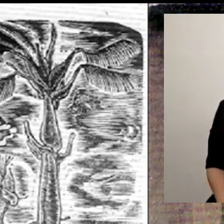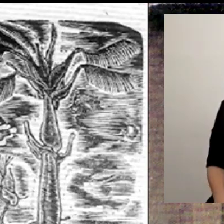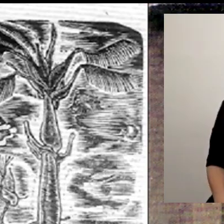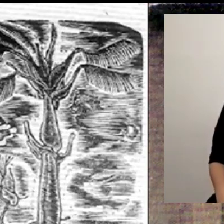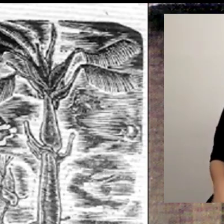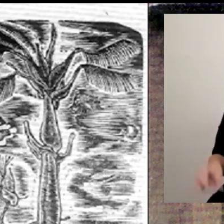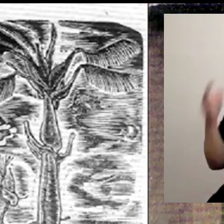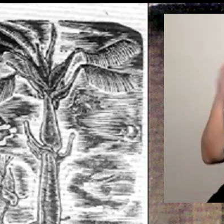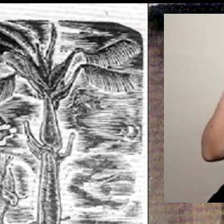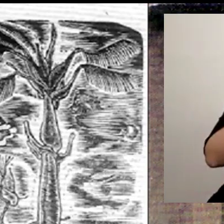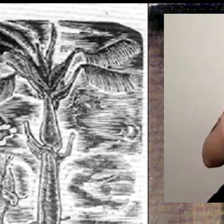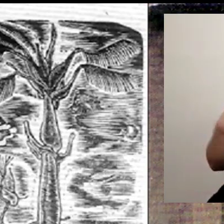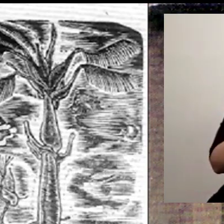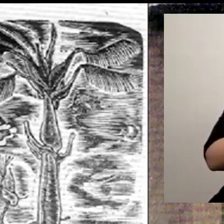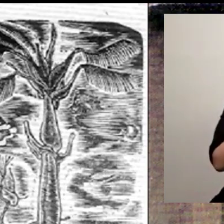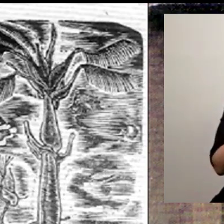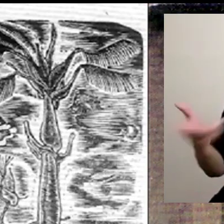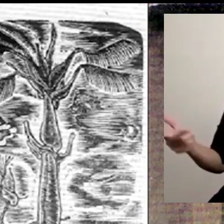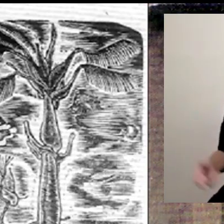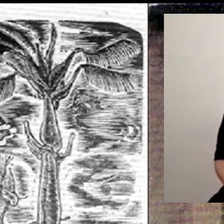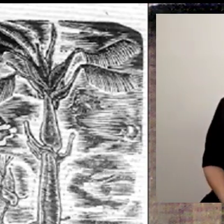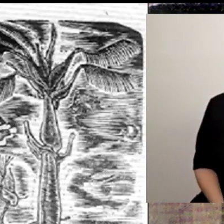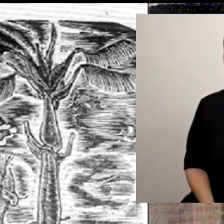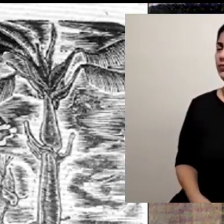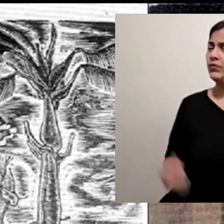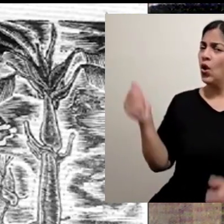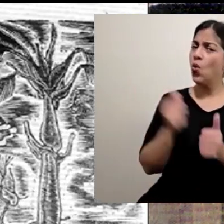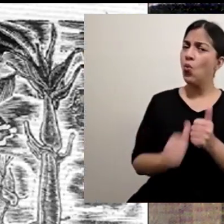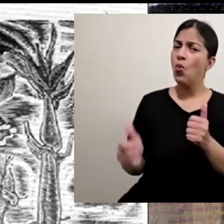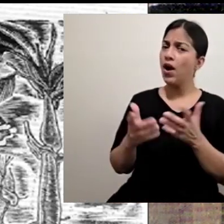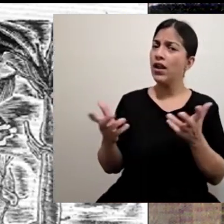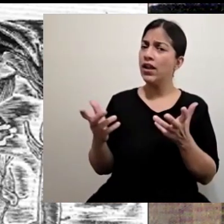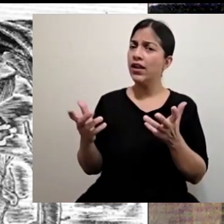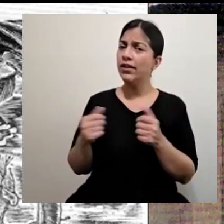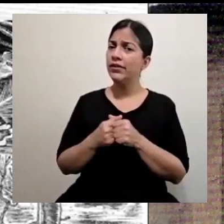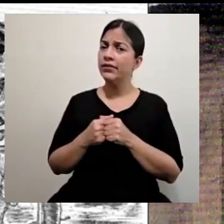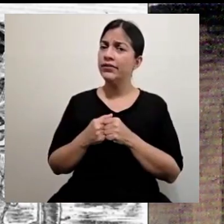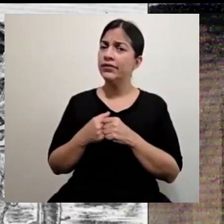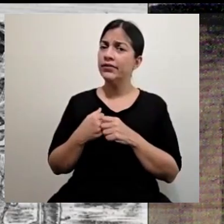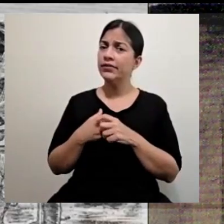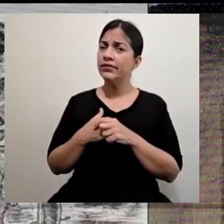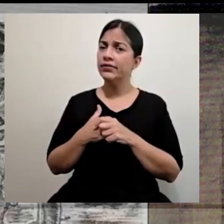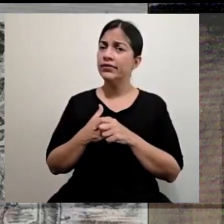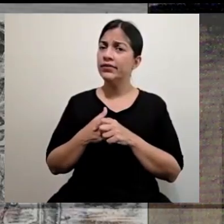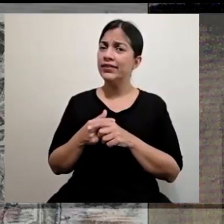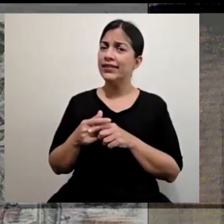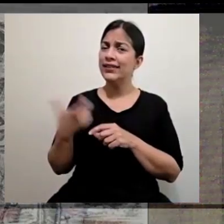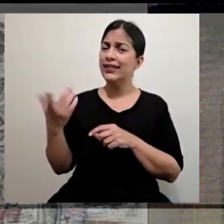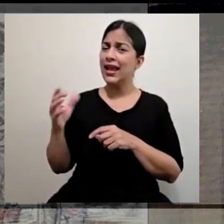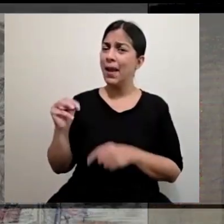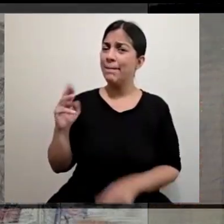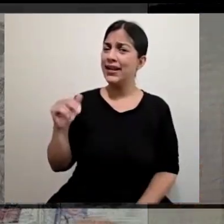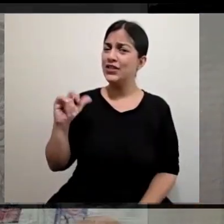allí. Y me decía, eso lo hizo Marichal. ¿Y cuál era la, verdad, lo que te hacía especial a Marichal?